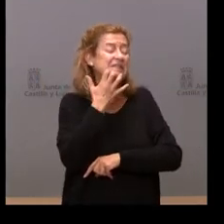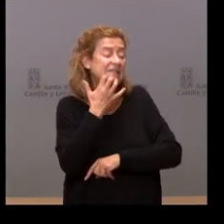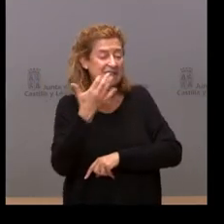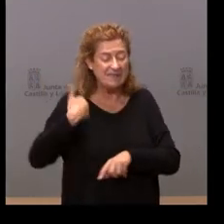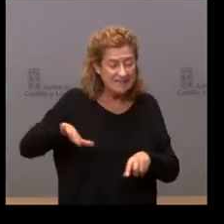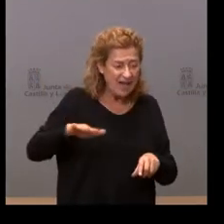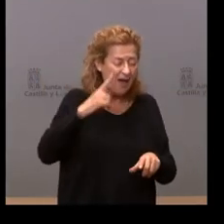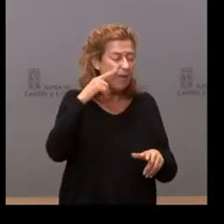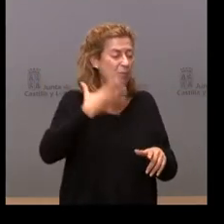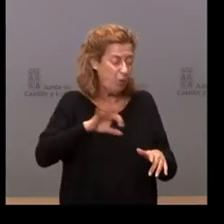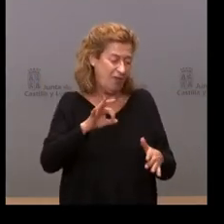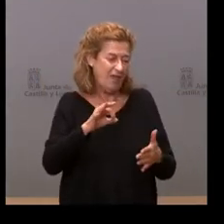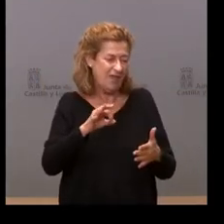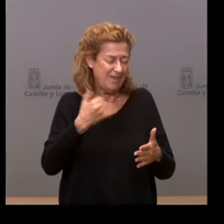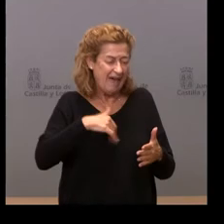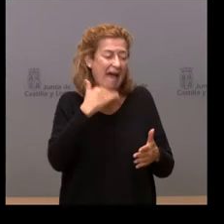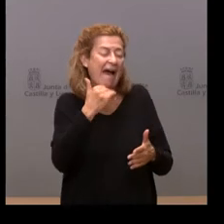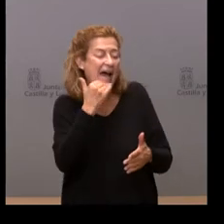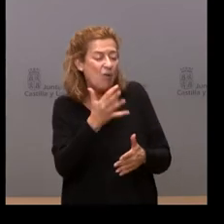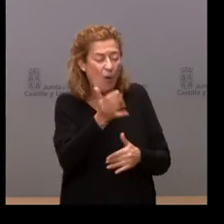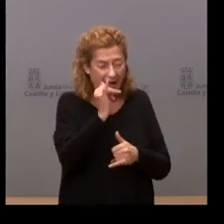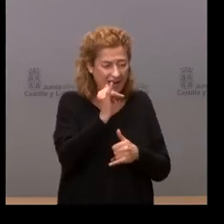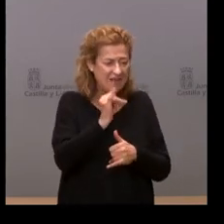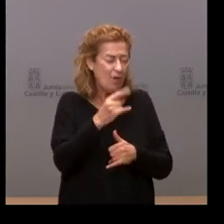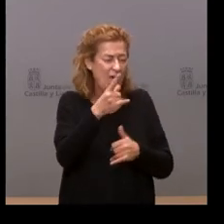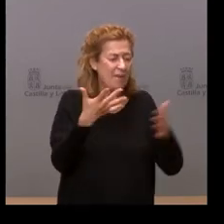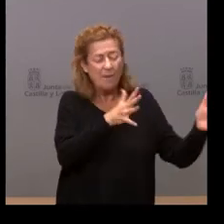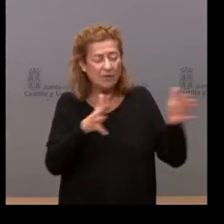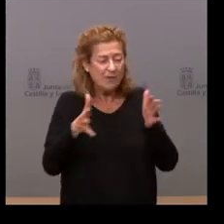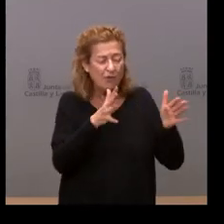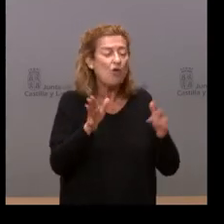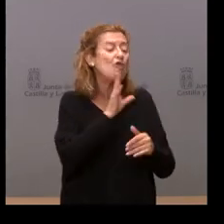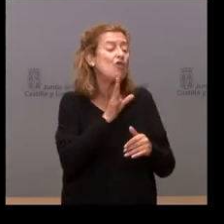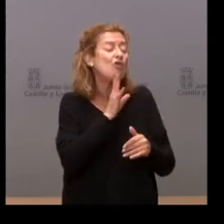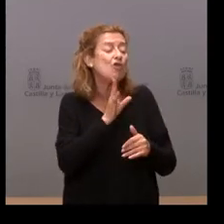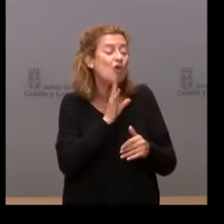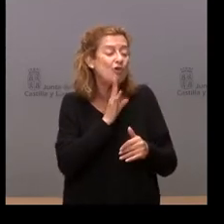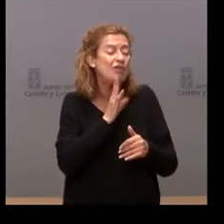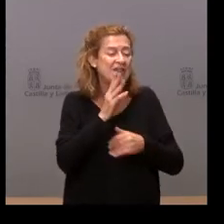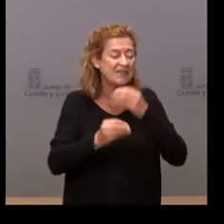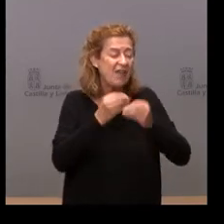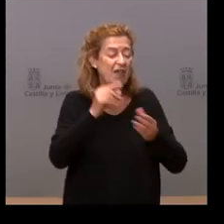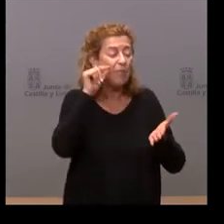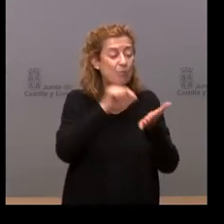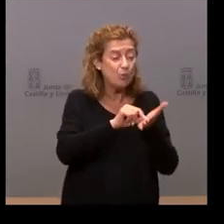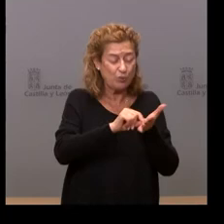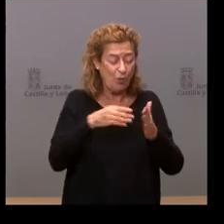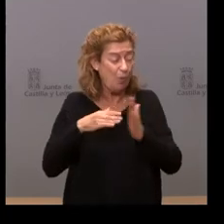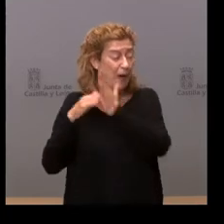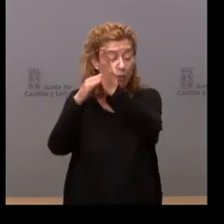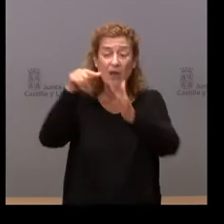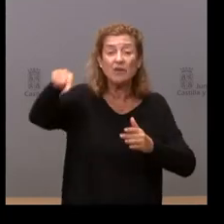se puede concretar hoy existe más o menos una aproximación acerca de dónde se van a colocar esos esos puntos móviles de vacunación